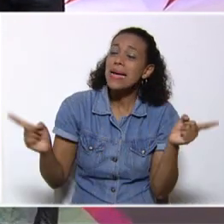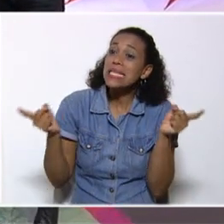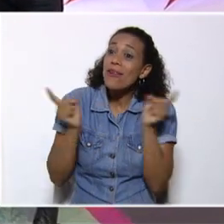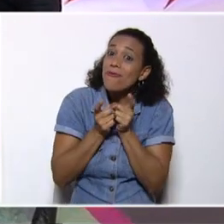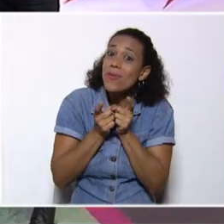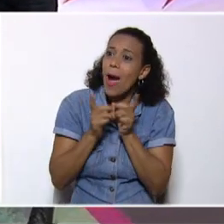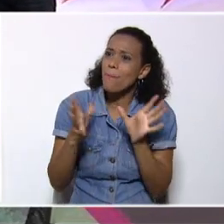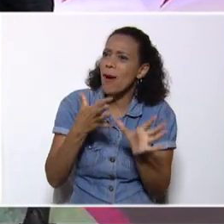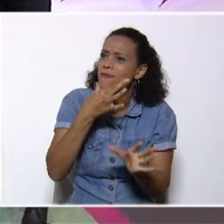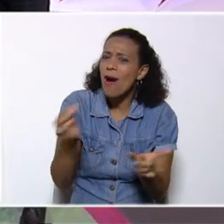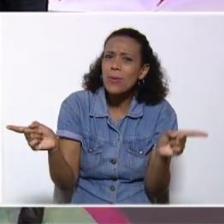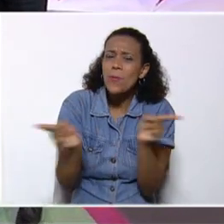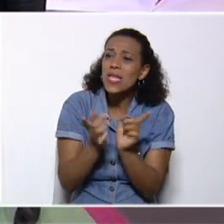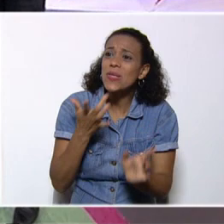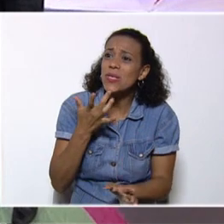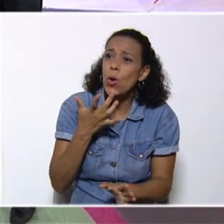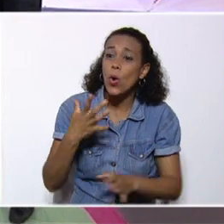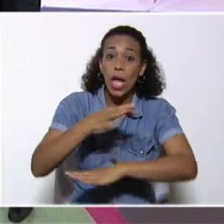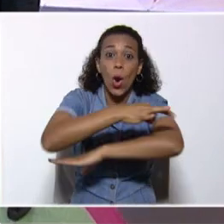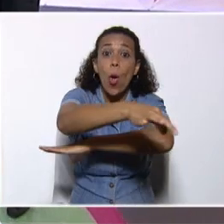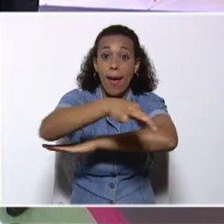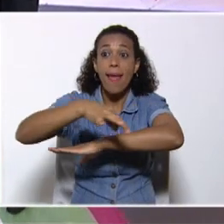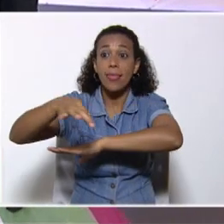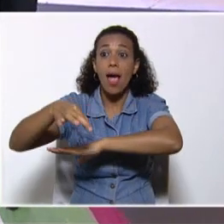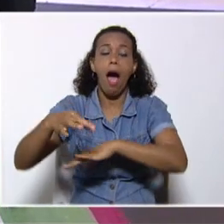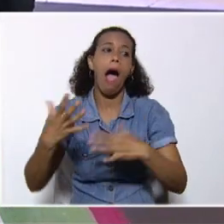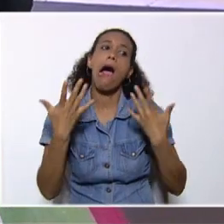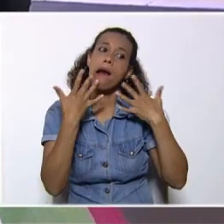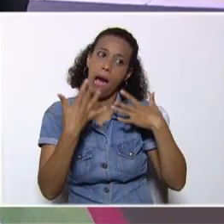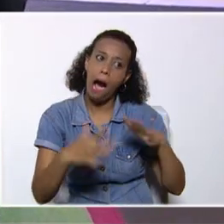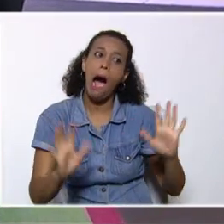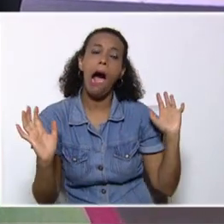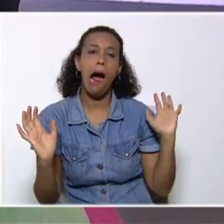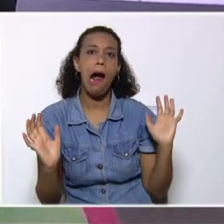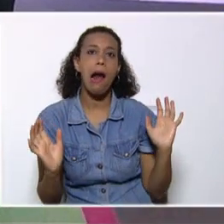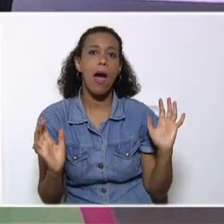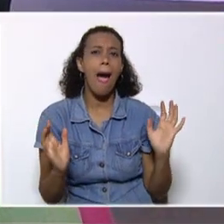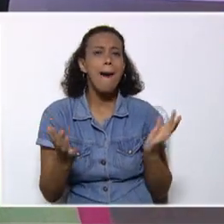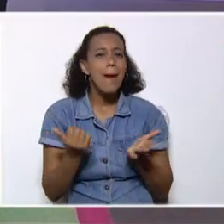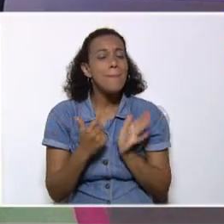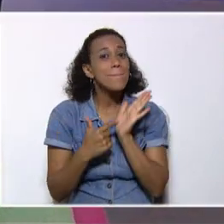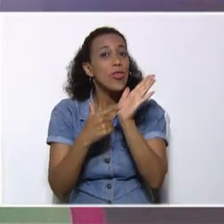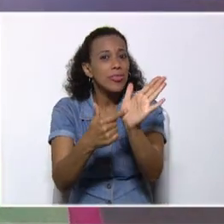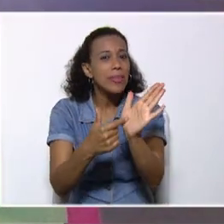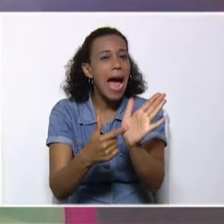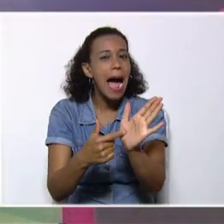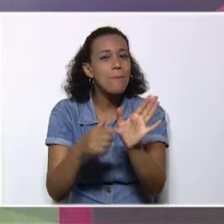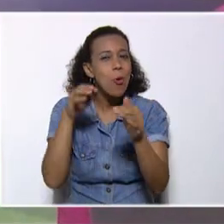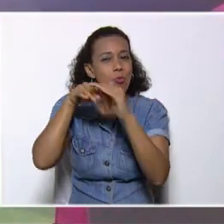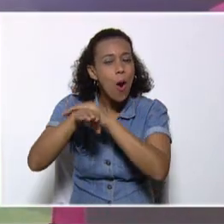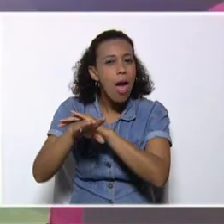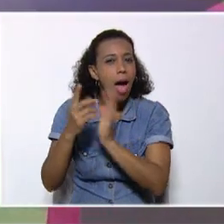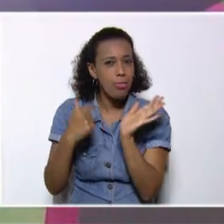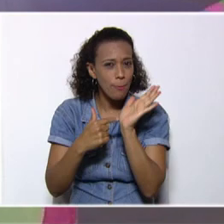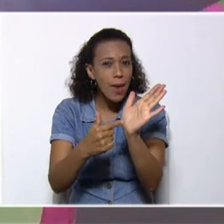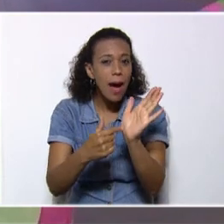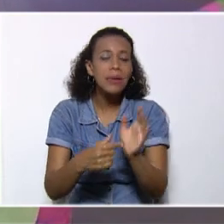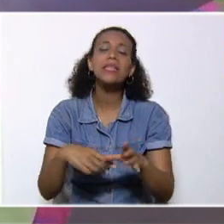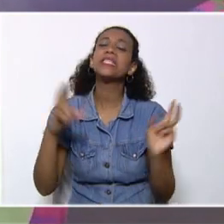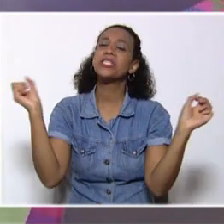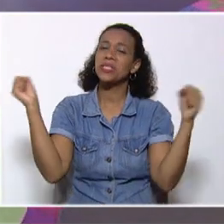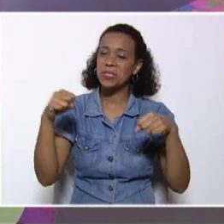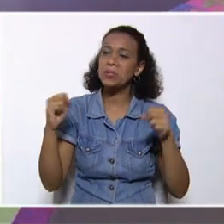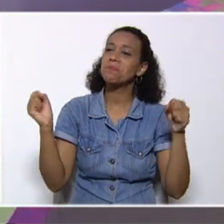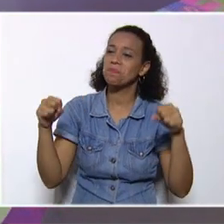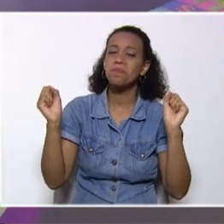simplificada de un plano, los que hacen los ingenieros. Por supuesto. Le mostramos que a nuestra sí. querida familia el plano que trajimos hoy. Ay, sí, por supuesto.